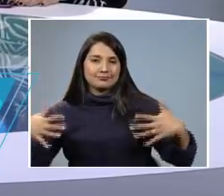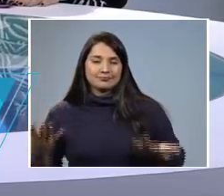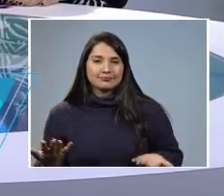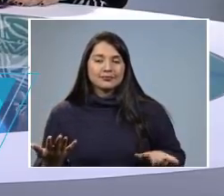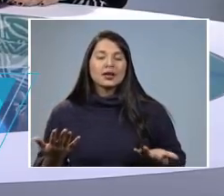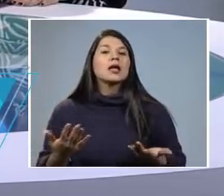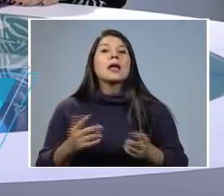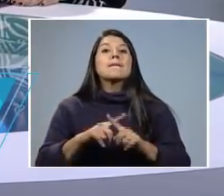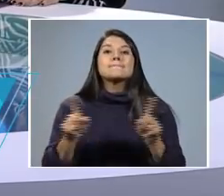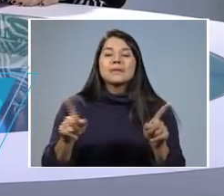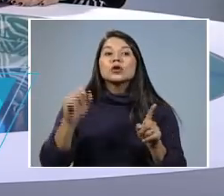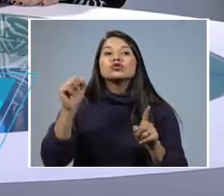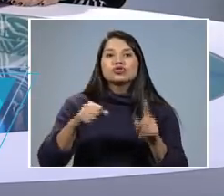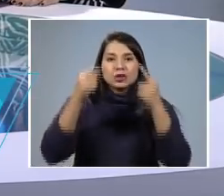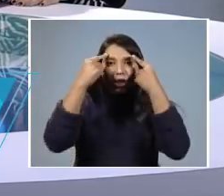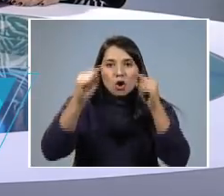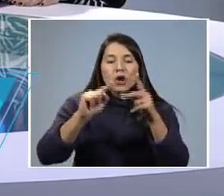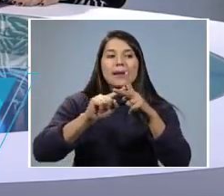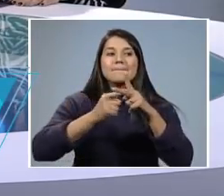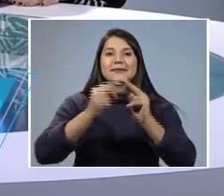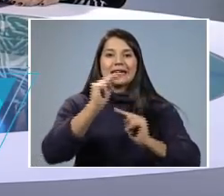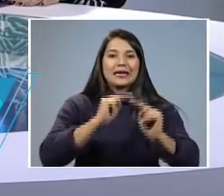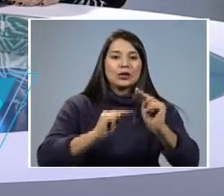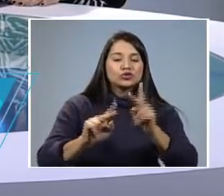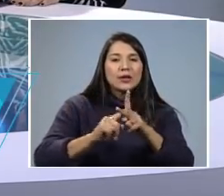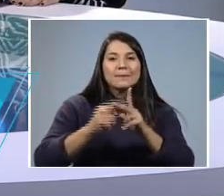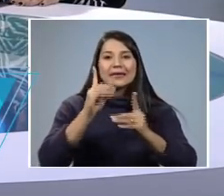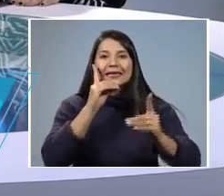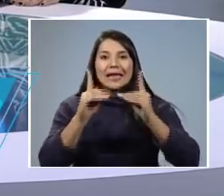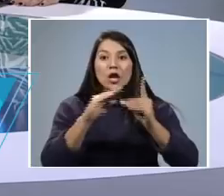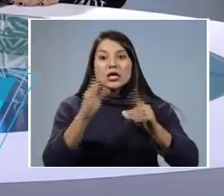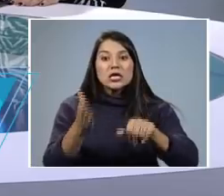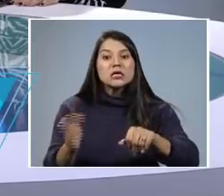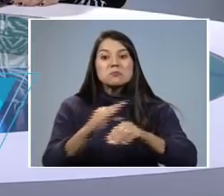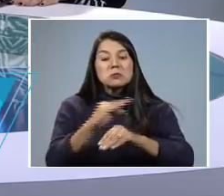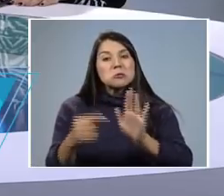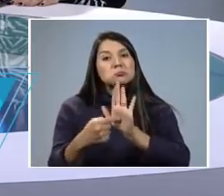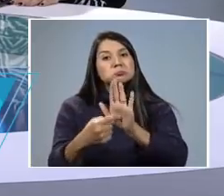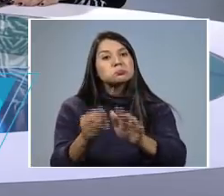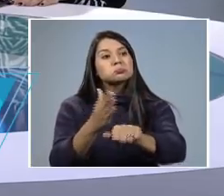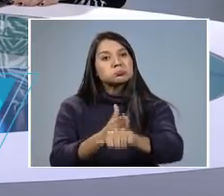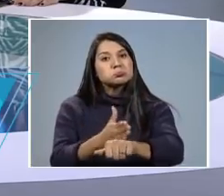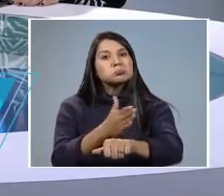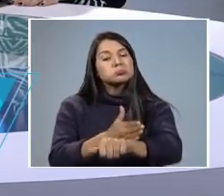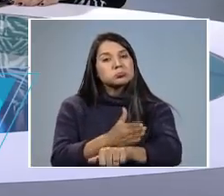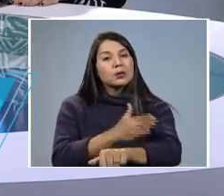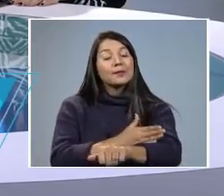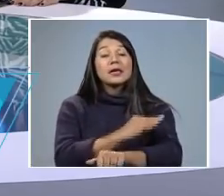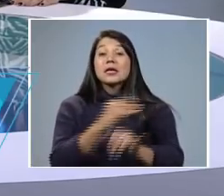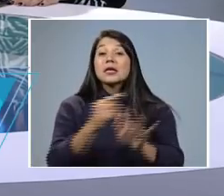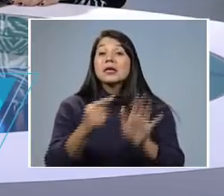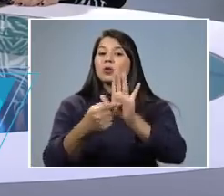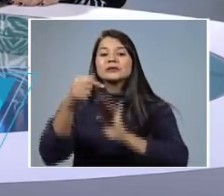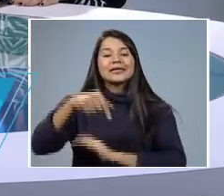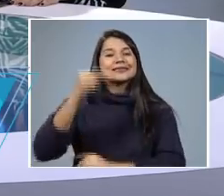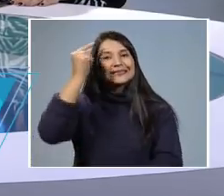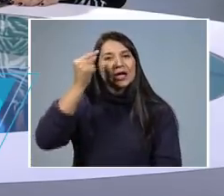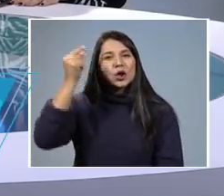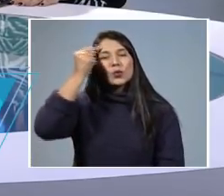abrir la negociación, el diálogo y dar pasos que demuestran que efectivamente no va a ser un